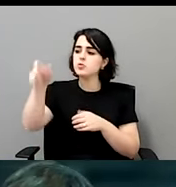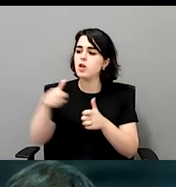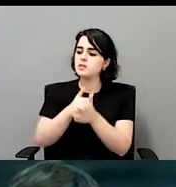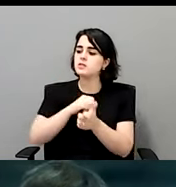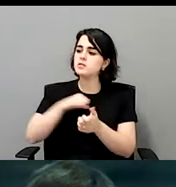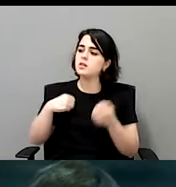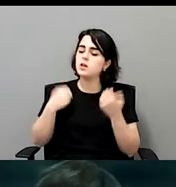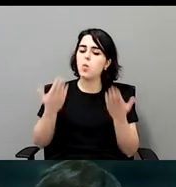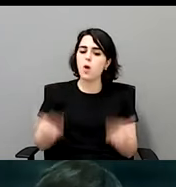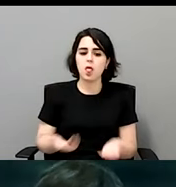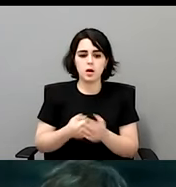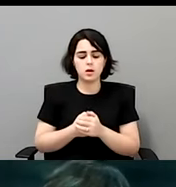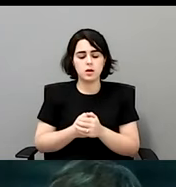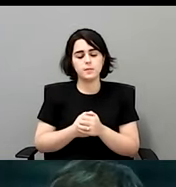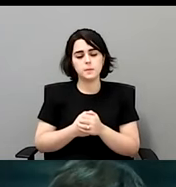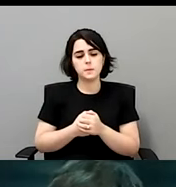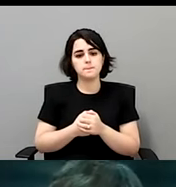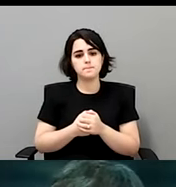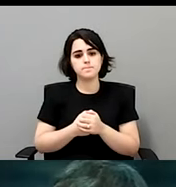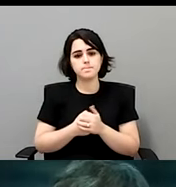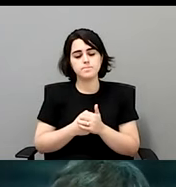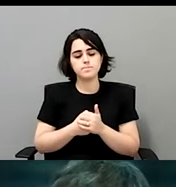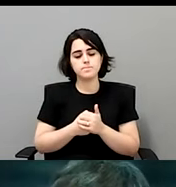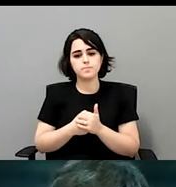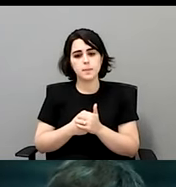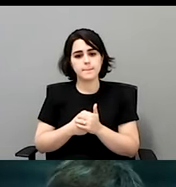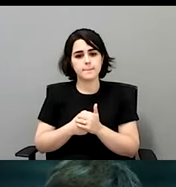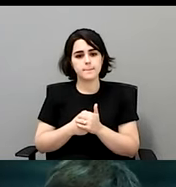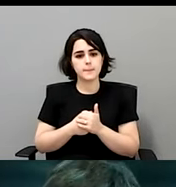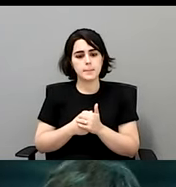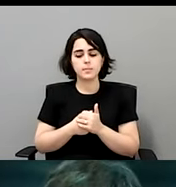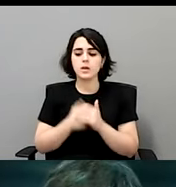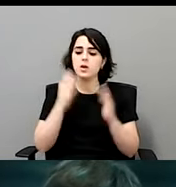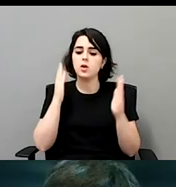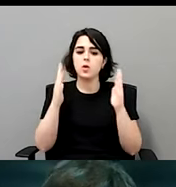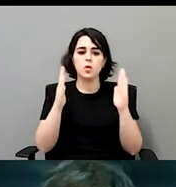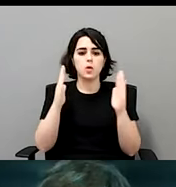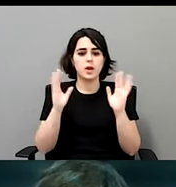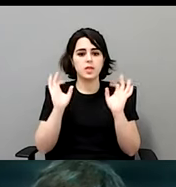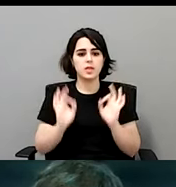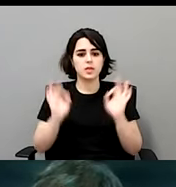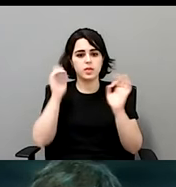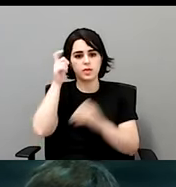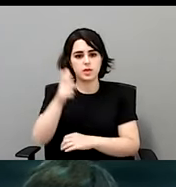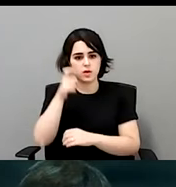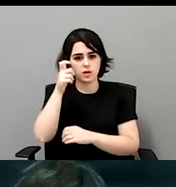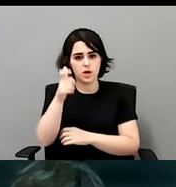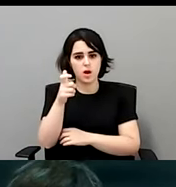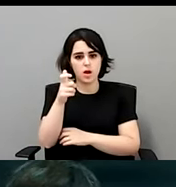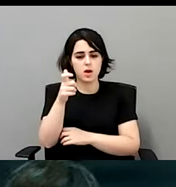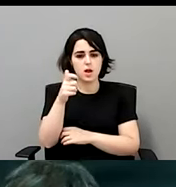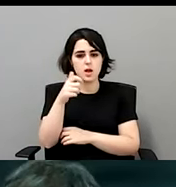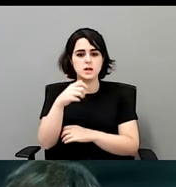general. Y con cuánto tiempo de antelación me tiene que avisar si